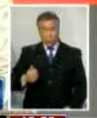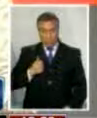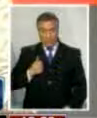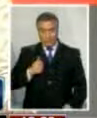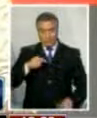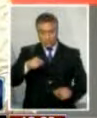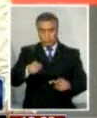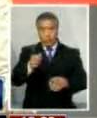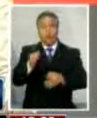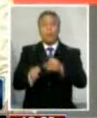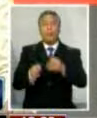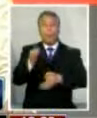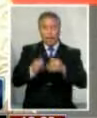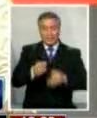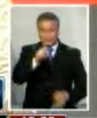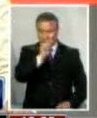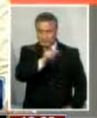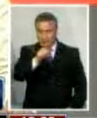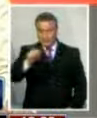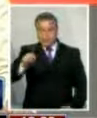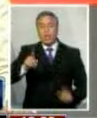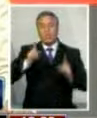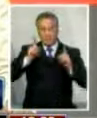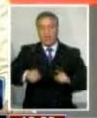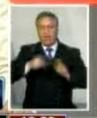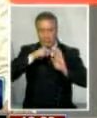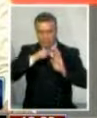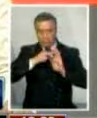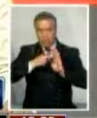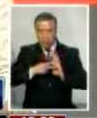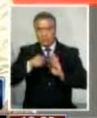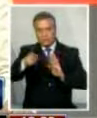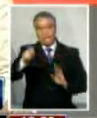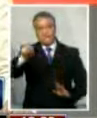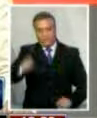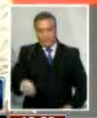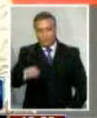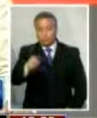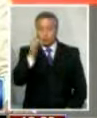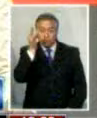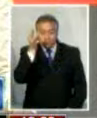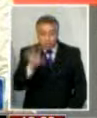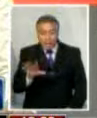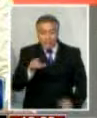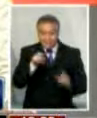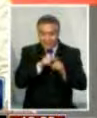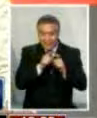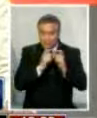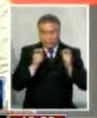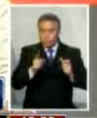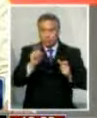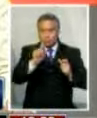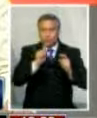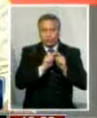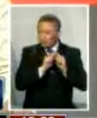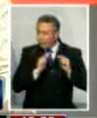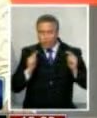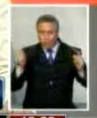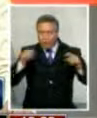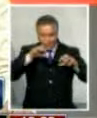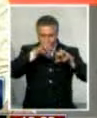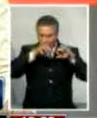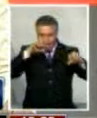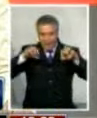por los jueces adecuarse también al fallo, pero no solamente es la jurisprudencia, son todos los órganos. En ese sentido